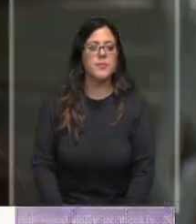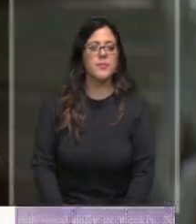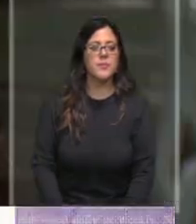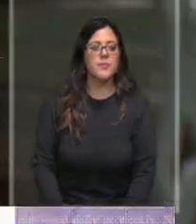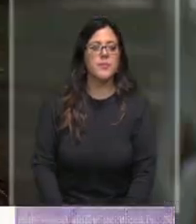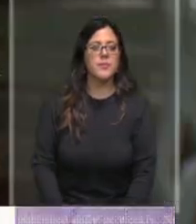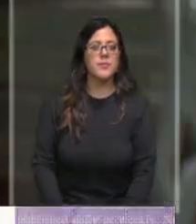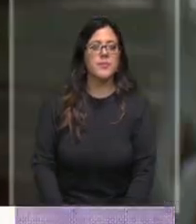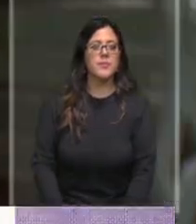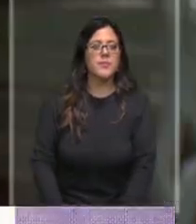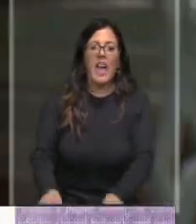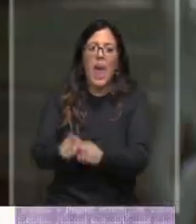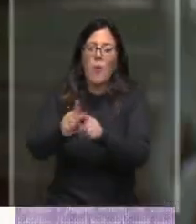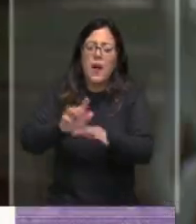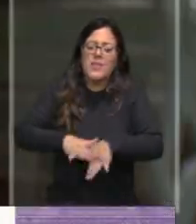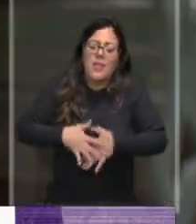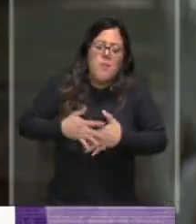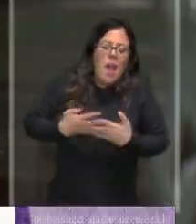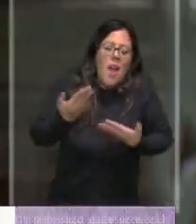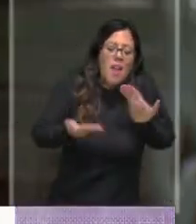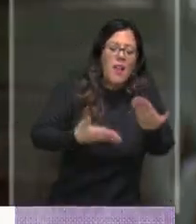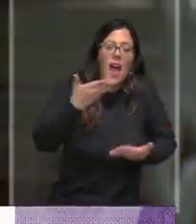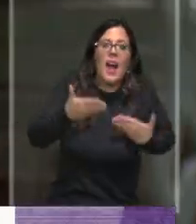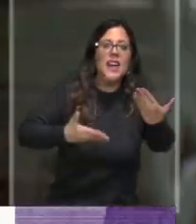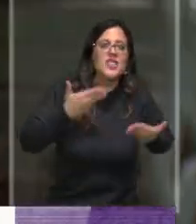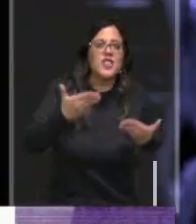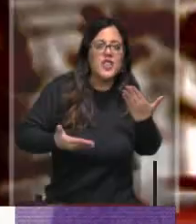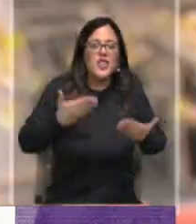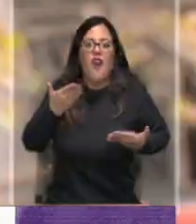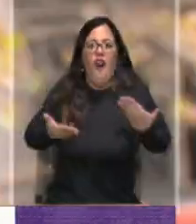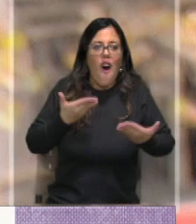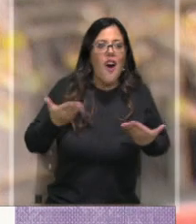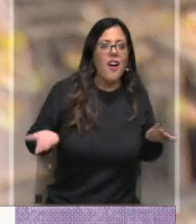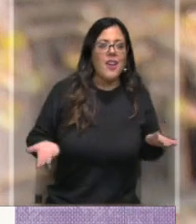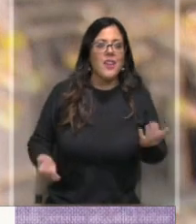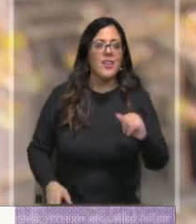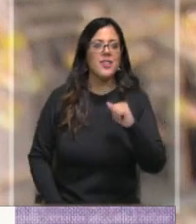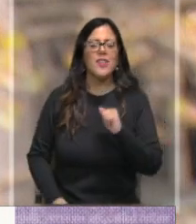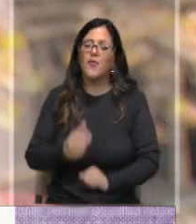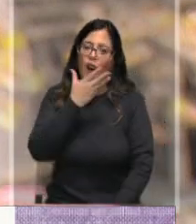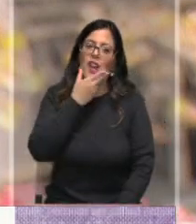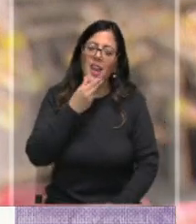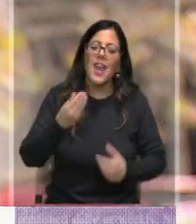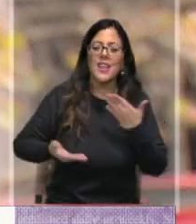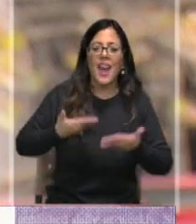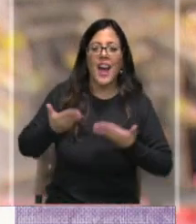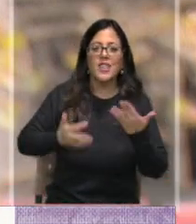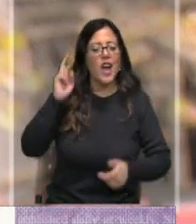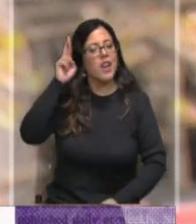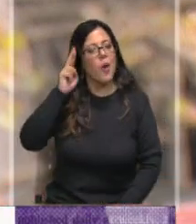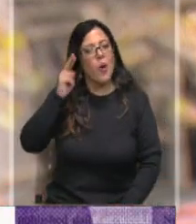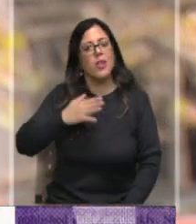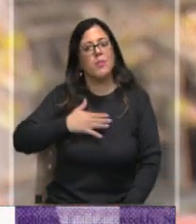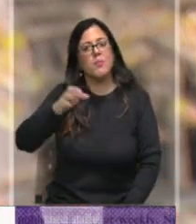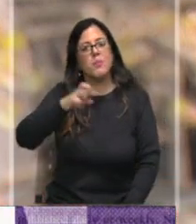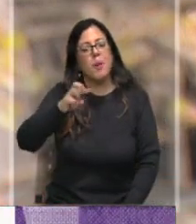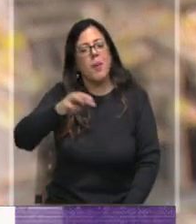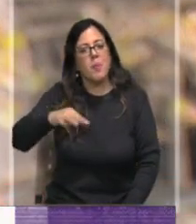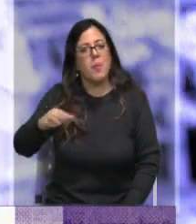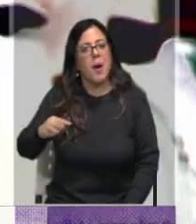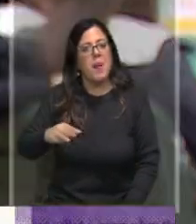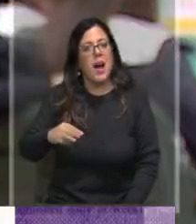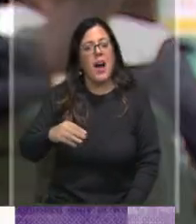Ellos le ponen sentimiento a las canciones, le dan ahí, le ponen. Bonitas canciones, recuerdo a mis padres,